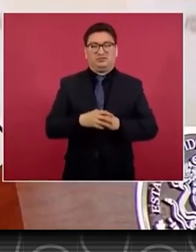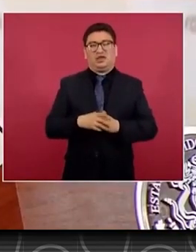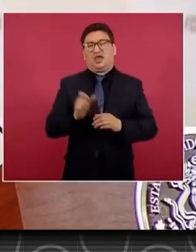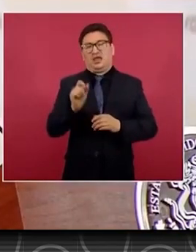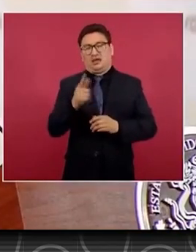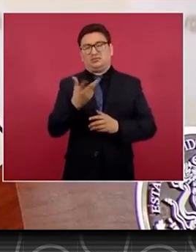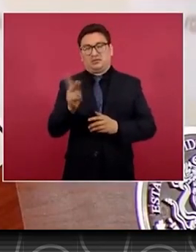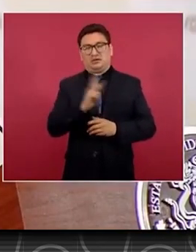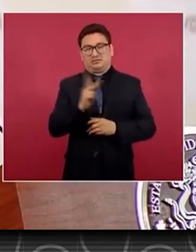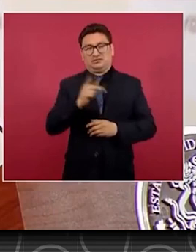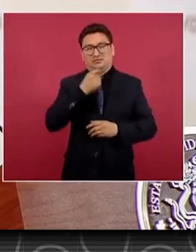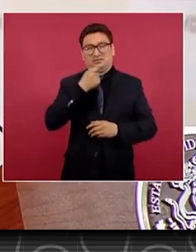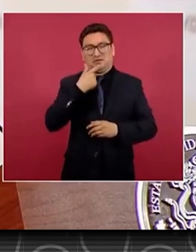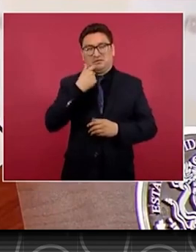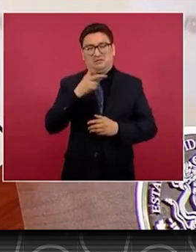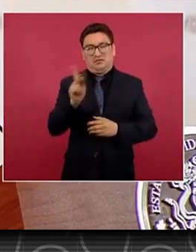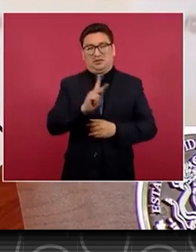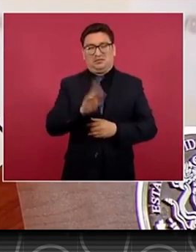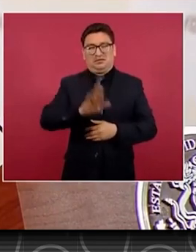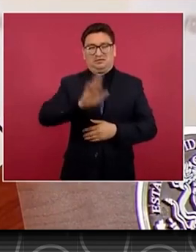Algo así.